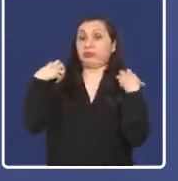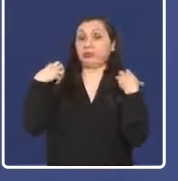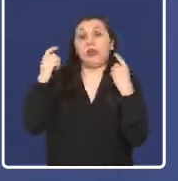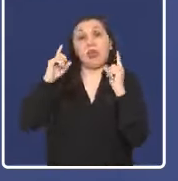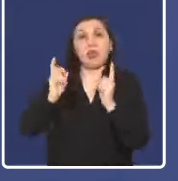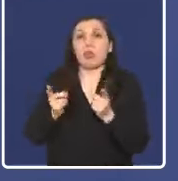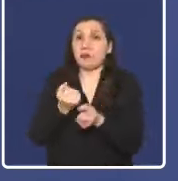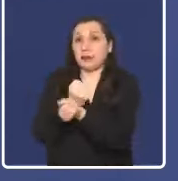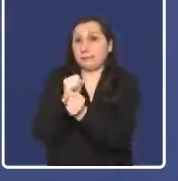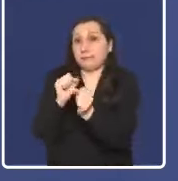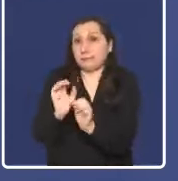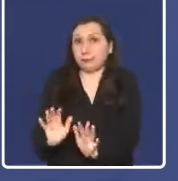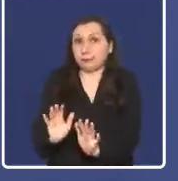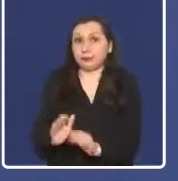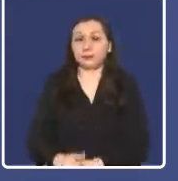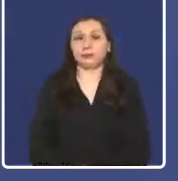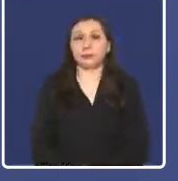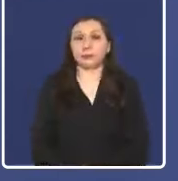a disposición.